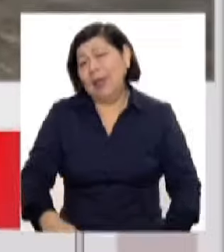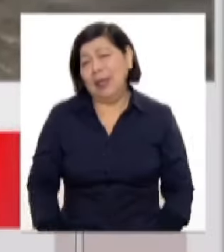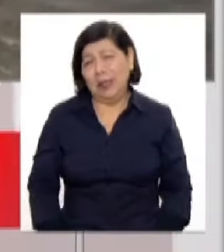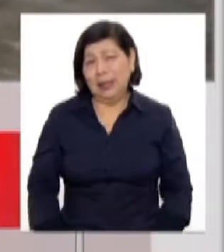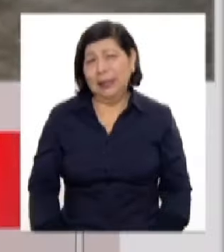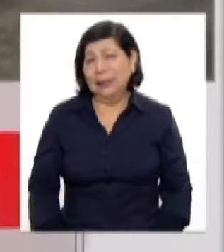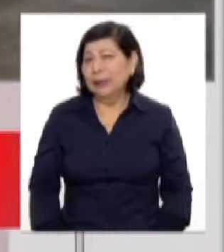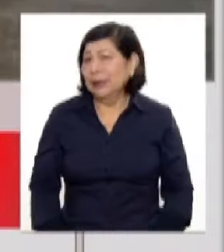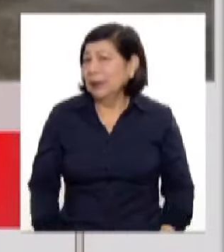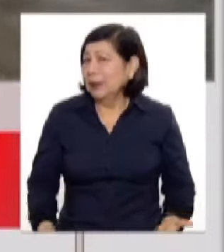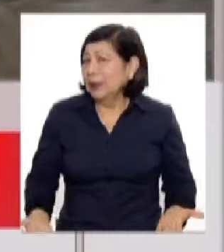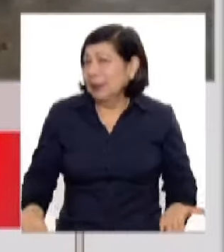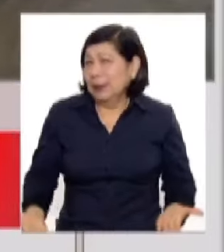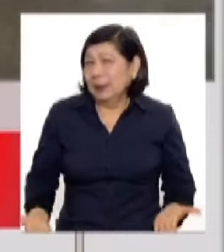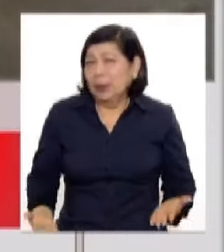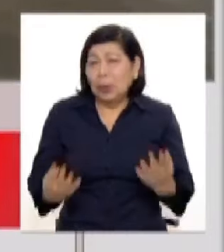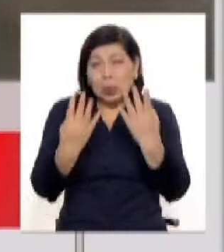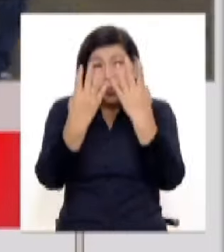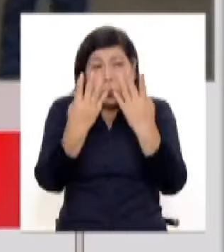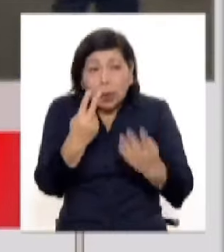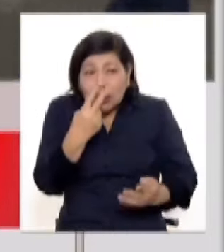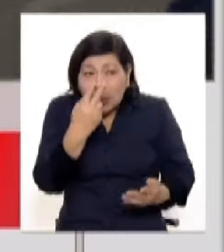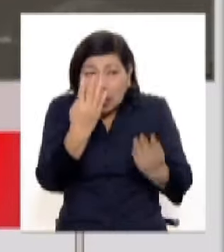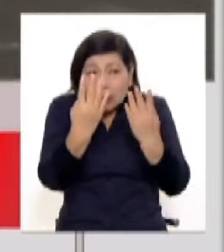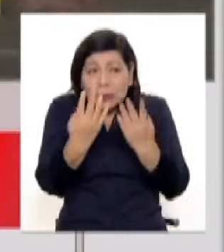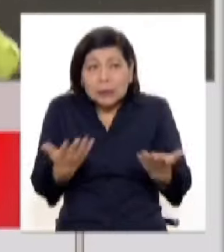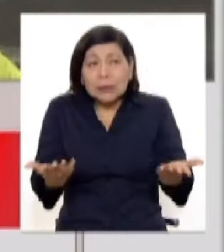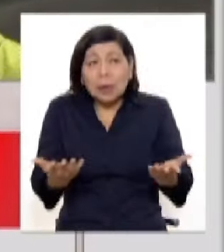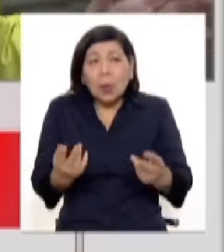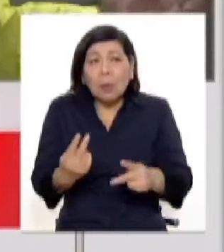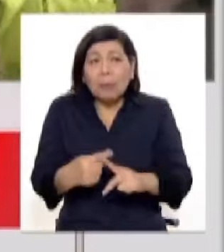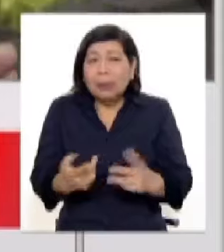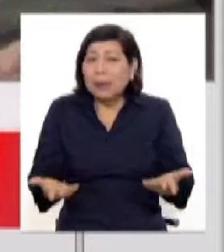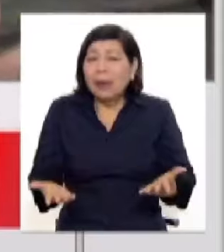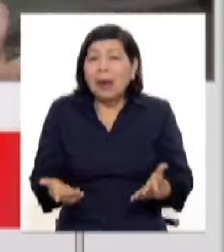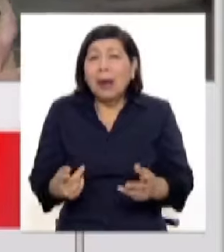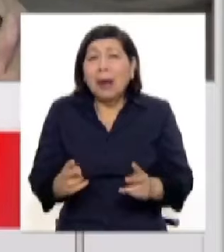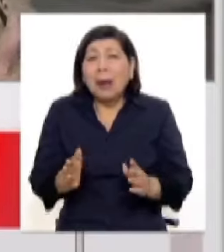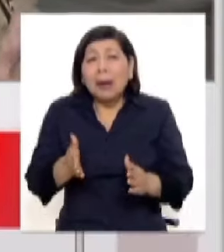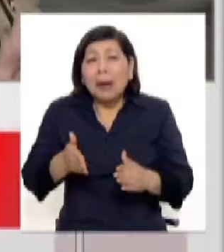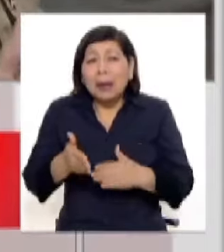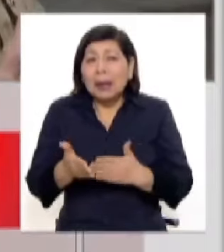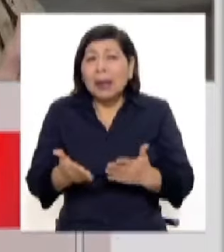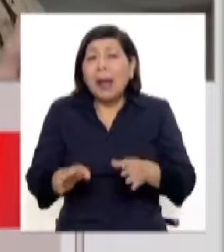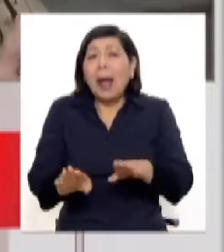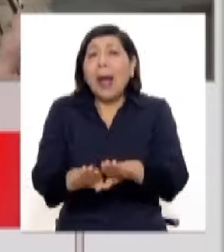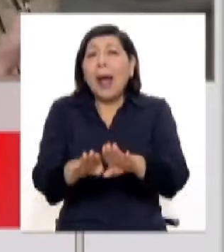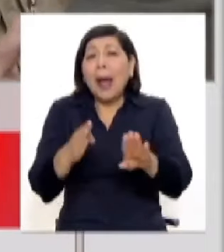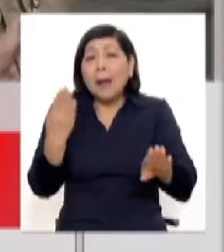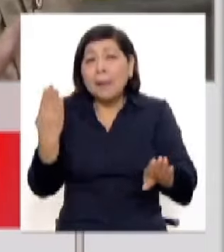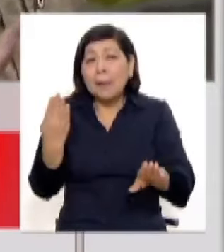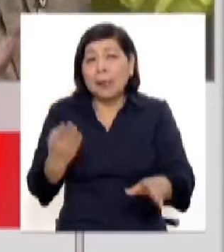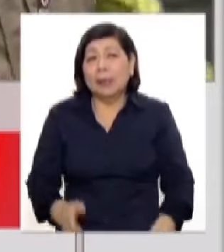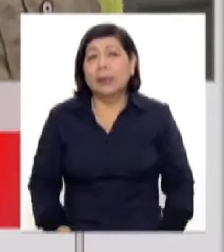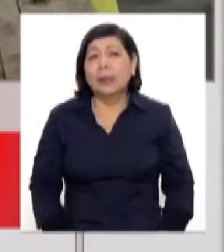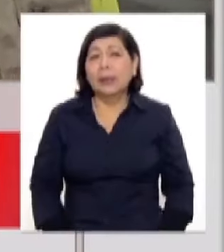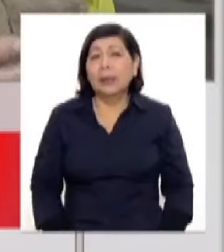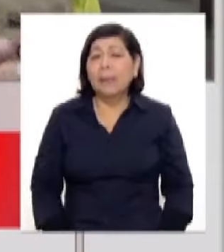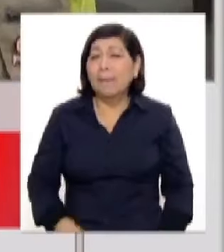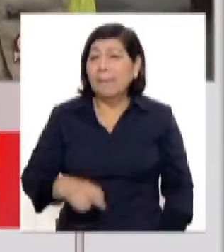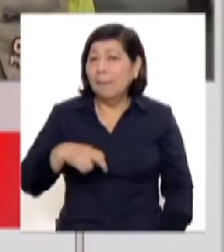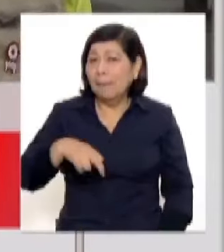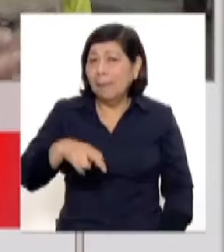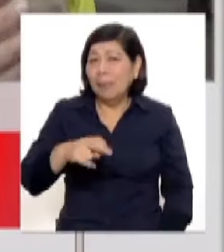Puruchuca. Pese a que tienen rejas y tienen medidas de seguridad, pues han aprovechado que estaba abierta la puerta peatonal,